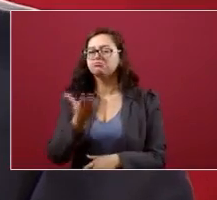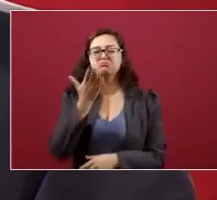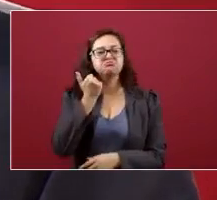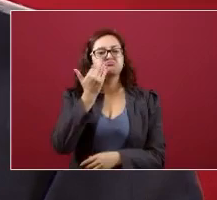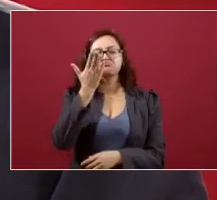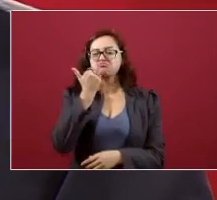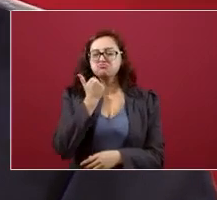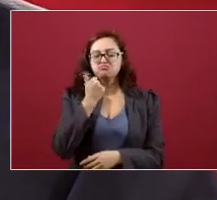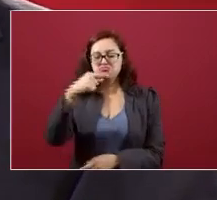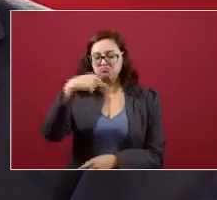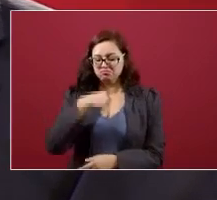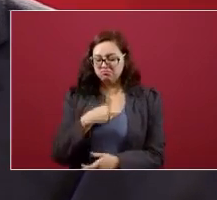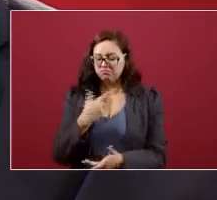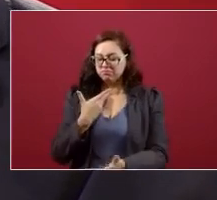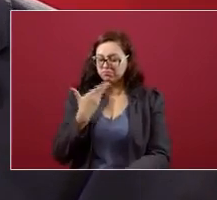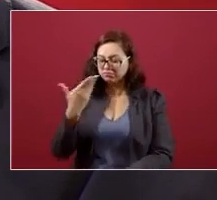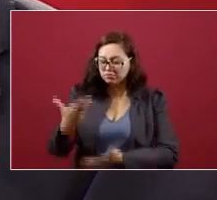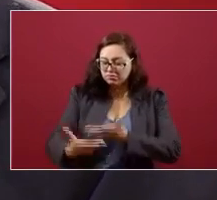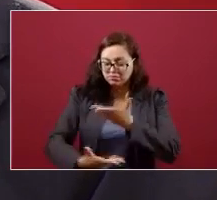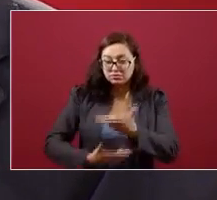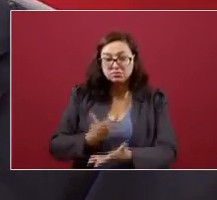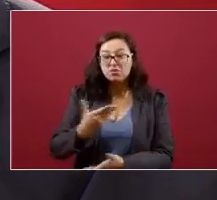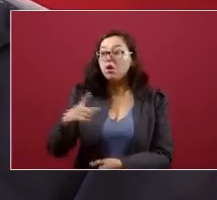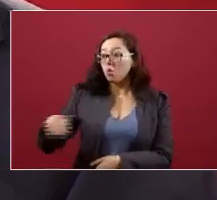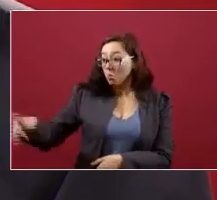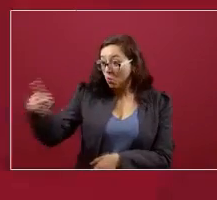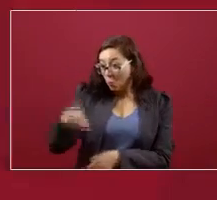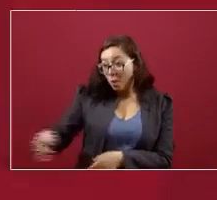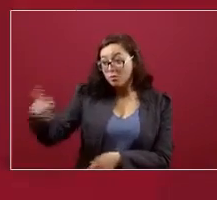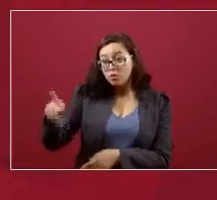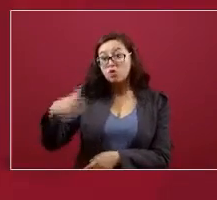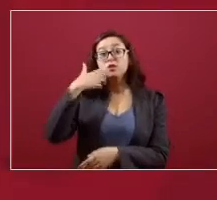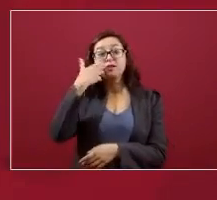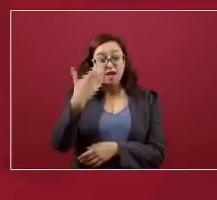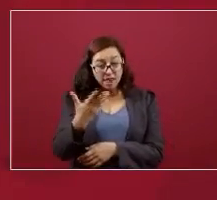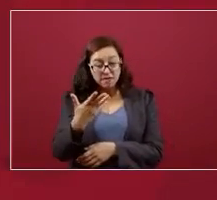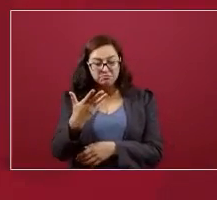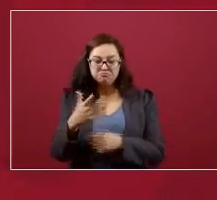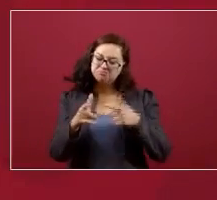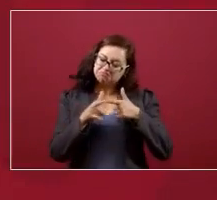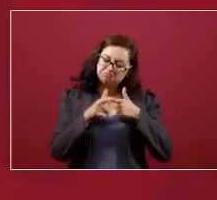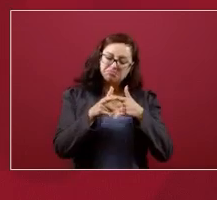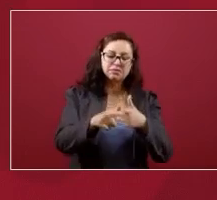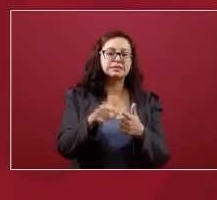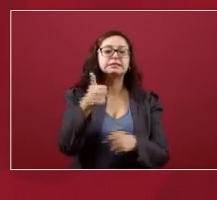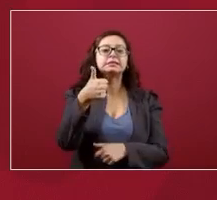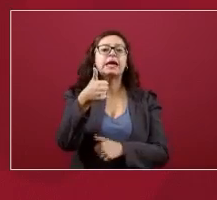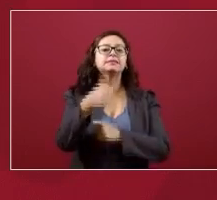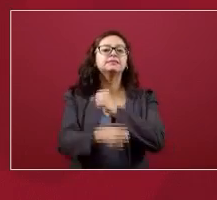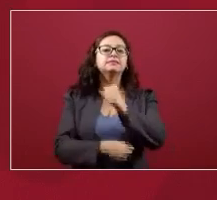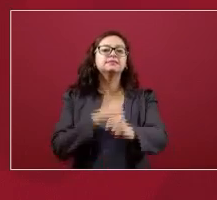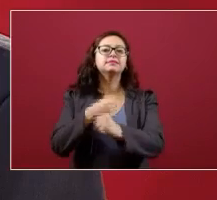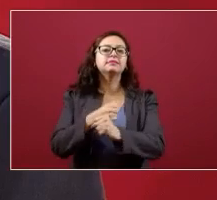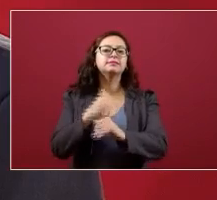que voy a servir, si lo decide el pueblo, 6 años.